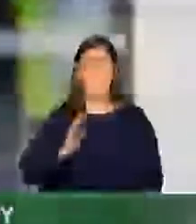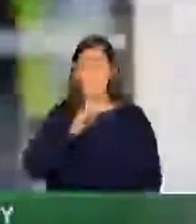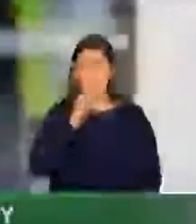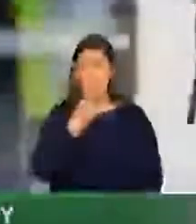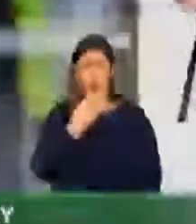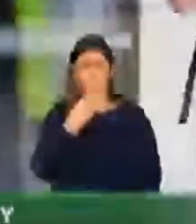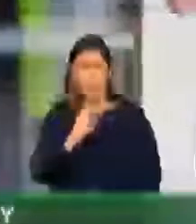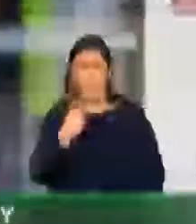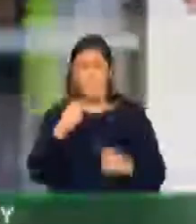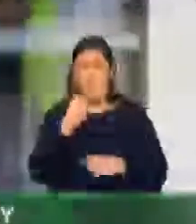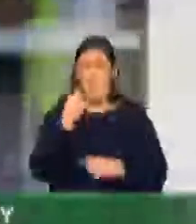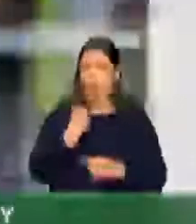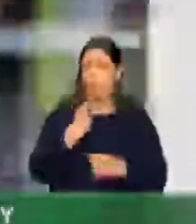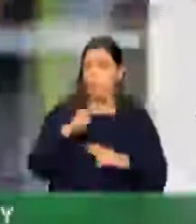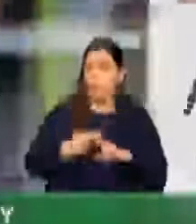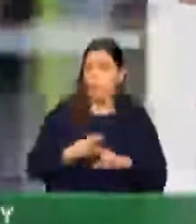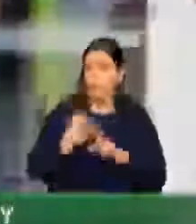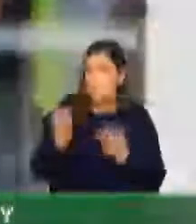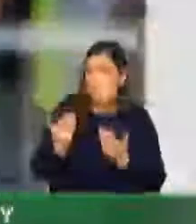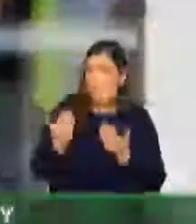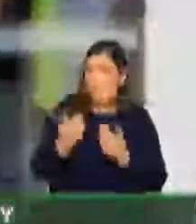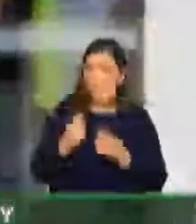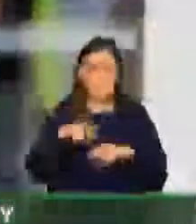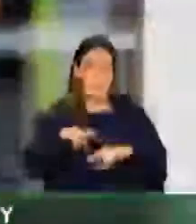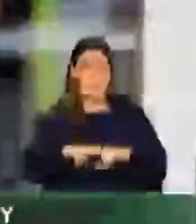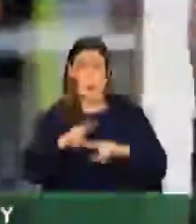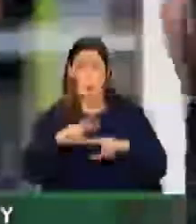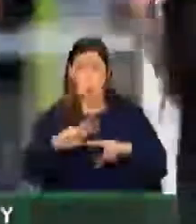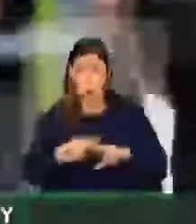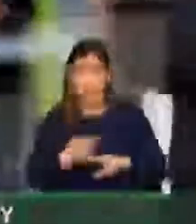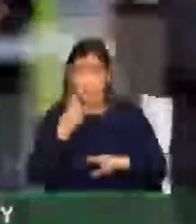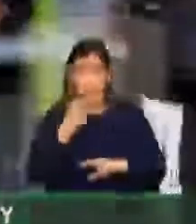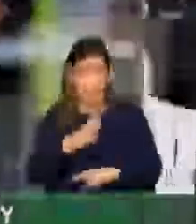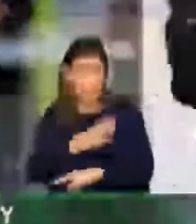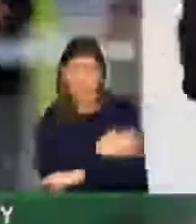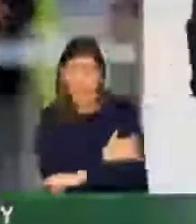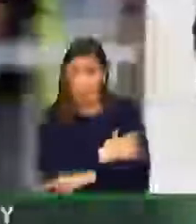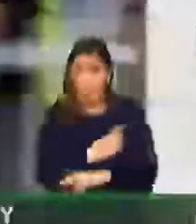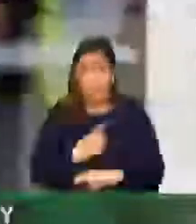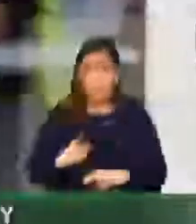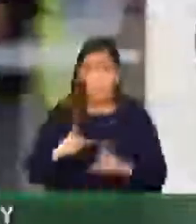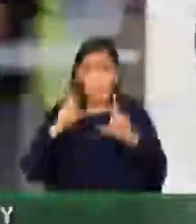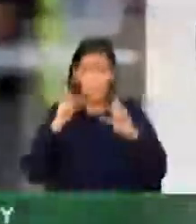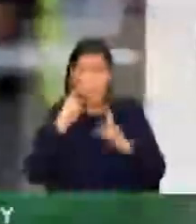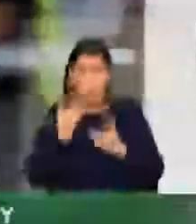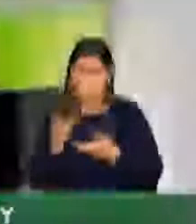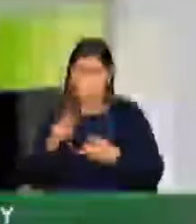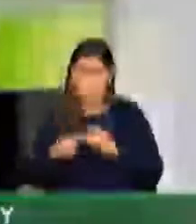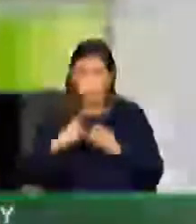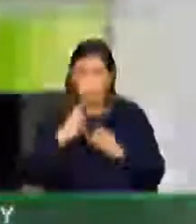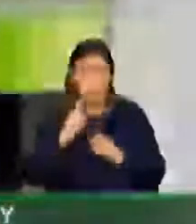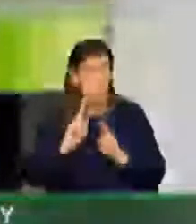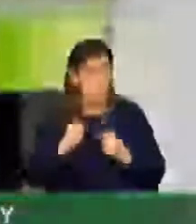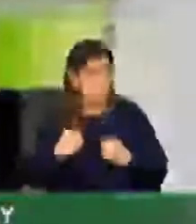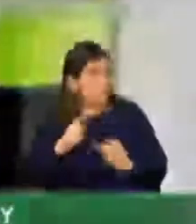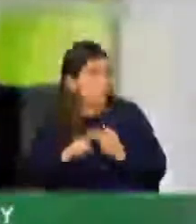não, mas que ele insistia. Ela se sentou e ele voltou a tomá-la do braço. Ella sacó la foto de su esposo y le dijo que él también estaba trabajando en